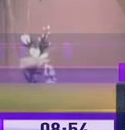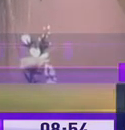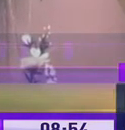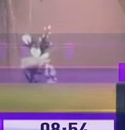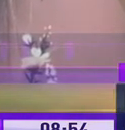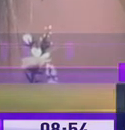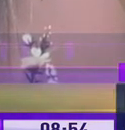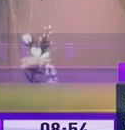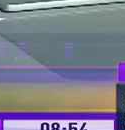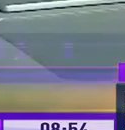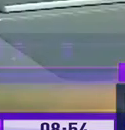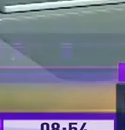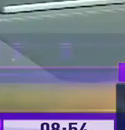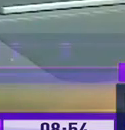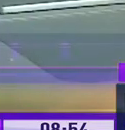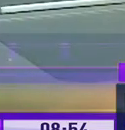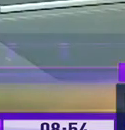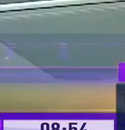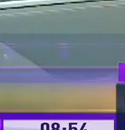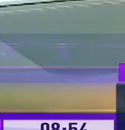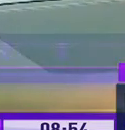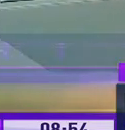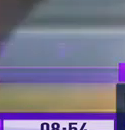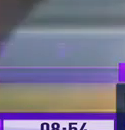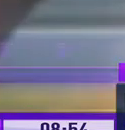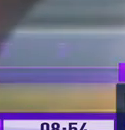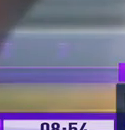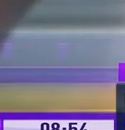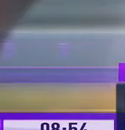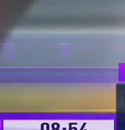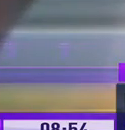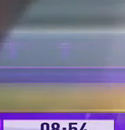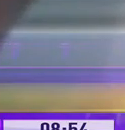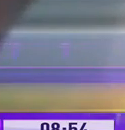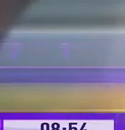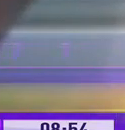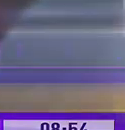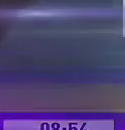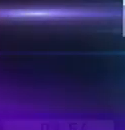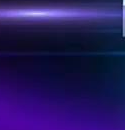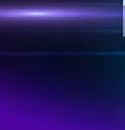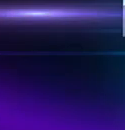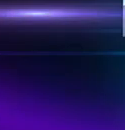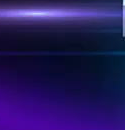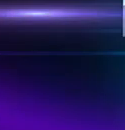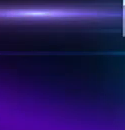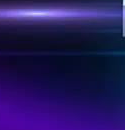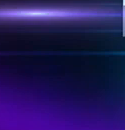antes de la crisis por la pandemia. Ya regresamos con esta información.